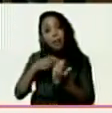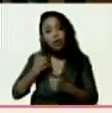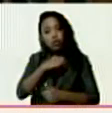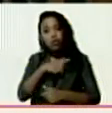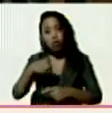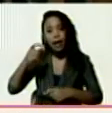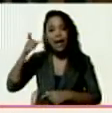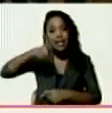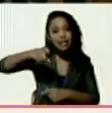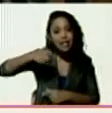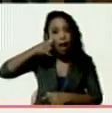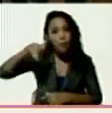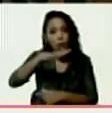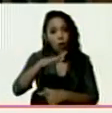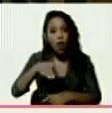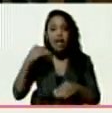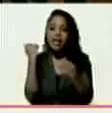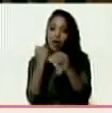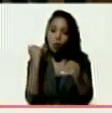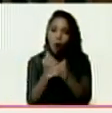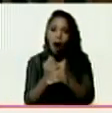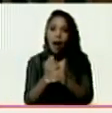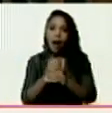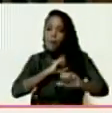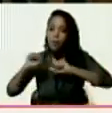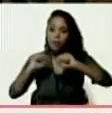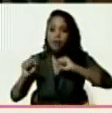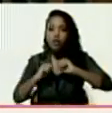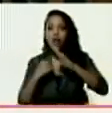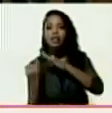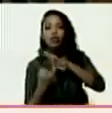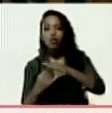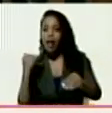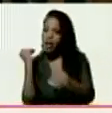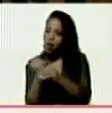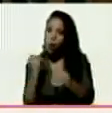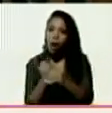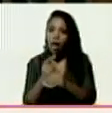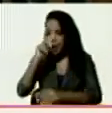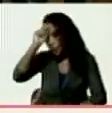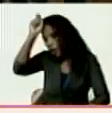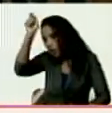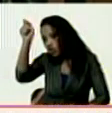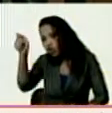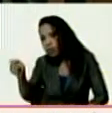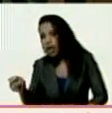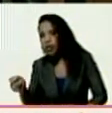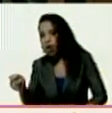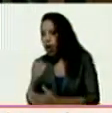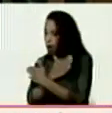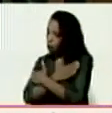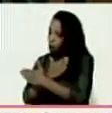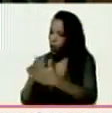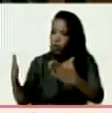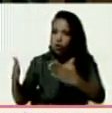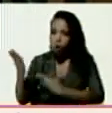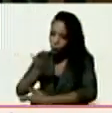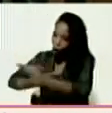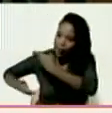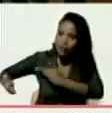Asimismo, la acción institucional. En la acción institucional, el reconocimiento y la colaboración entre